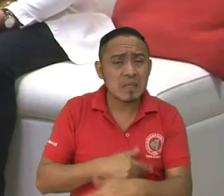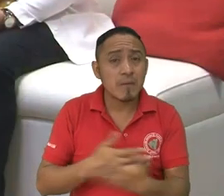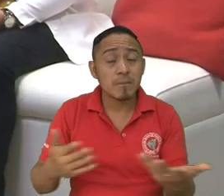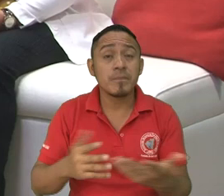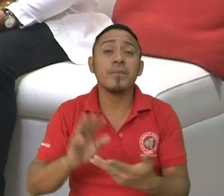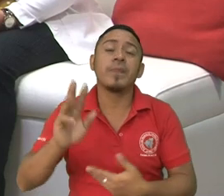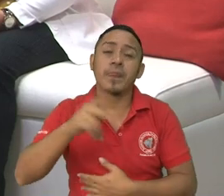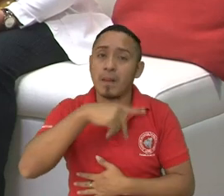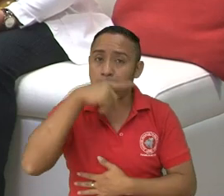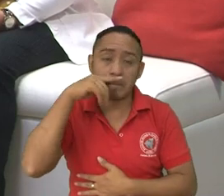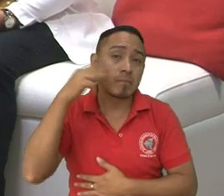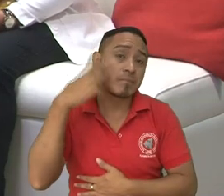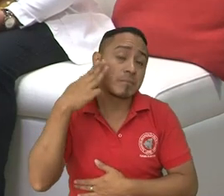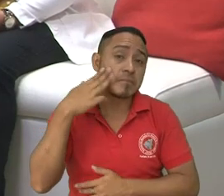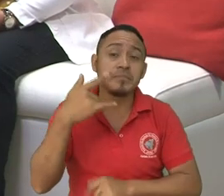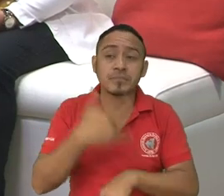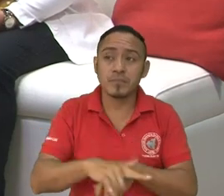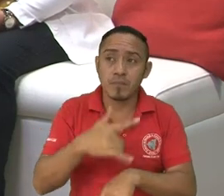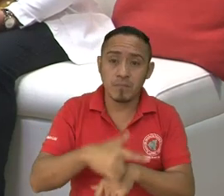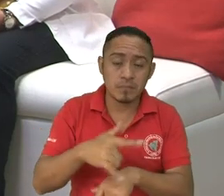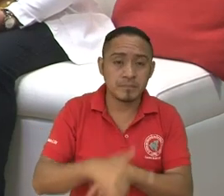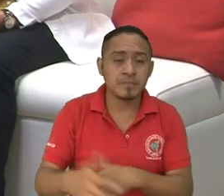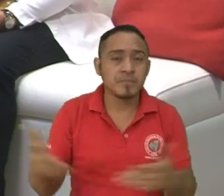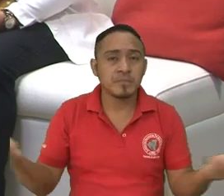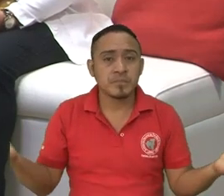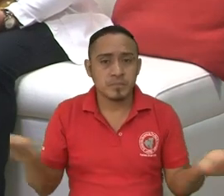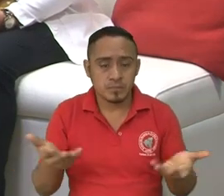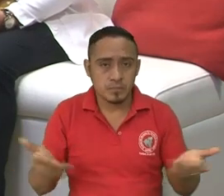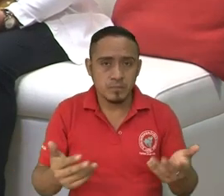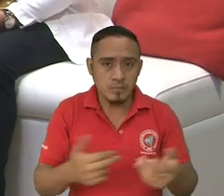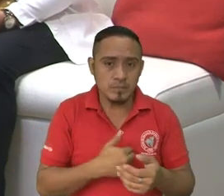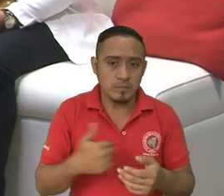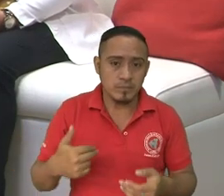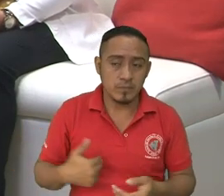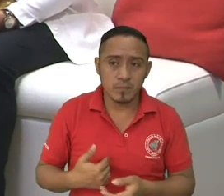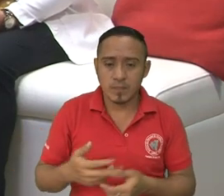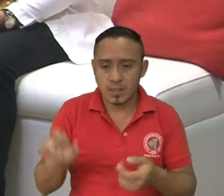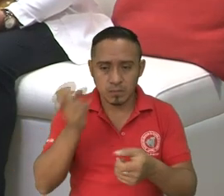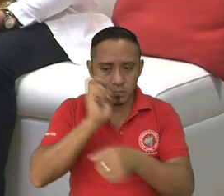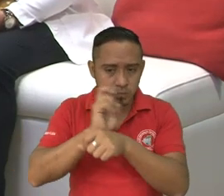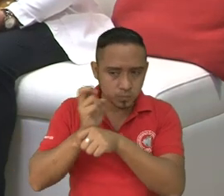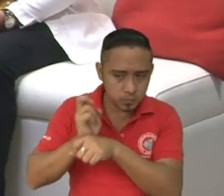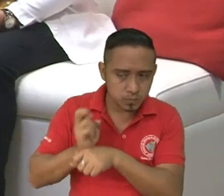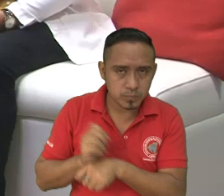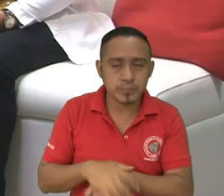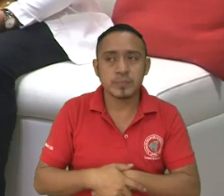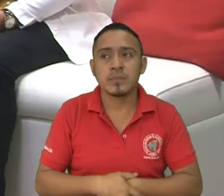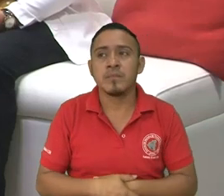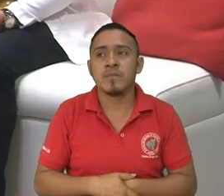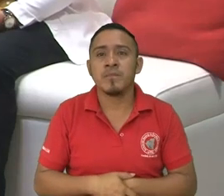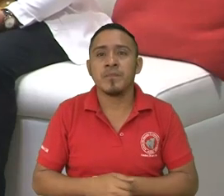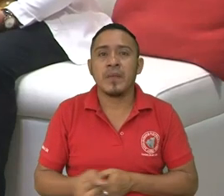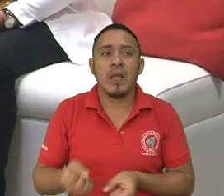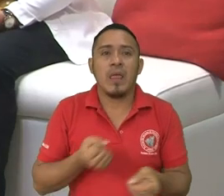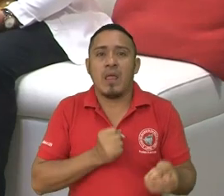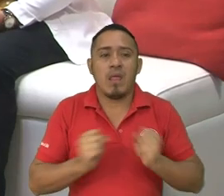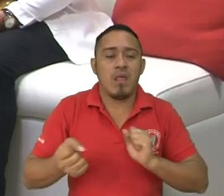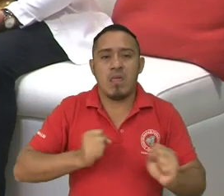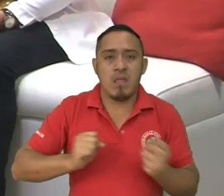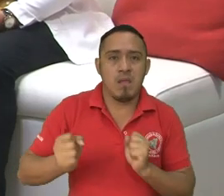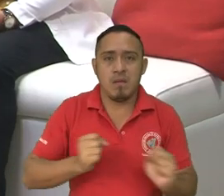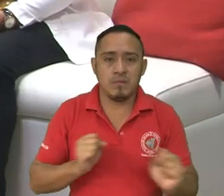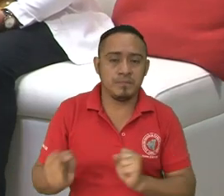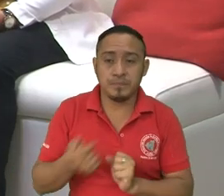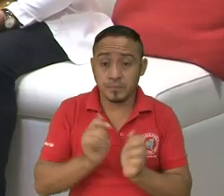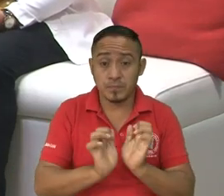los padres tienen que buscar la manera de cómo estar más pendiente del hijo. La hiperactividad tiene relación con la autoestima.